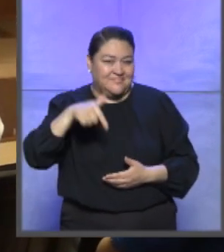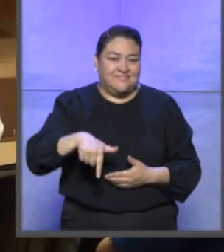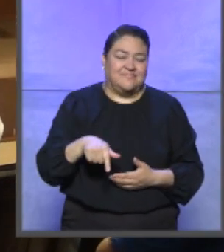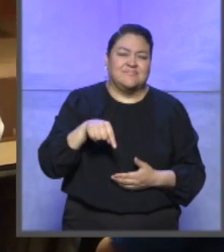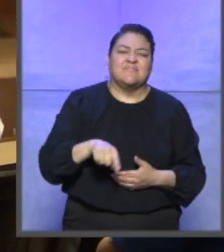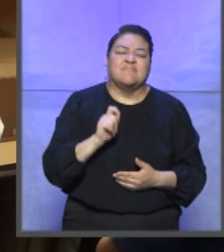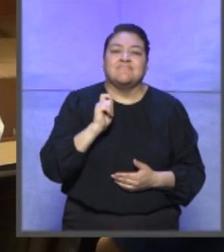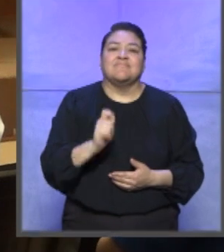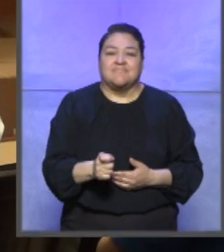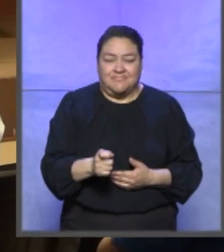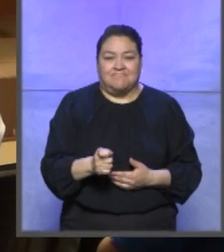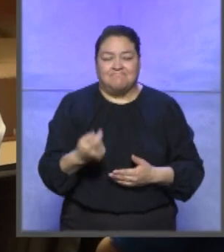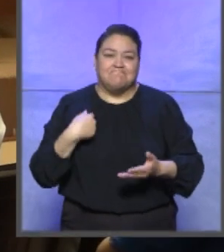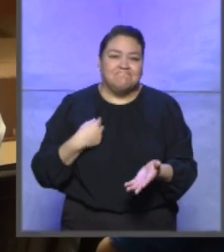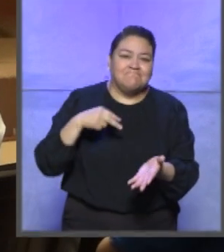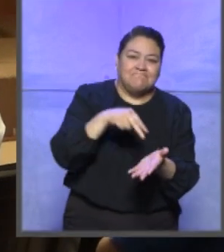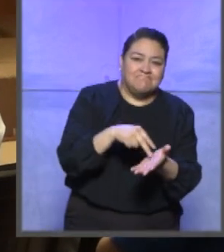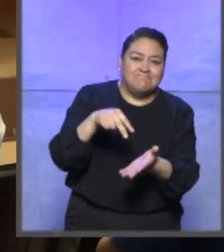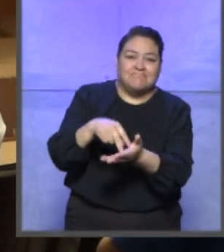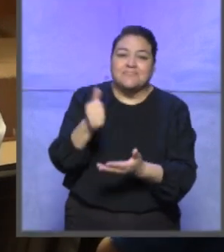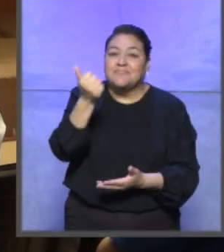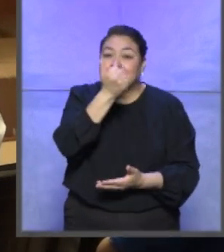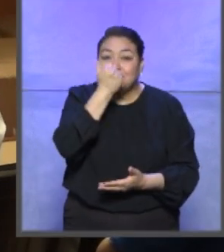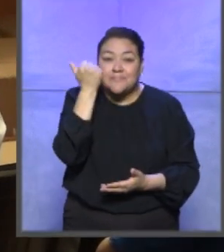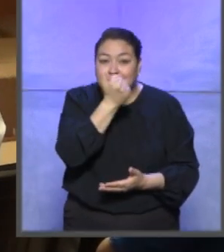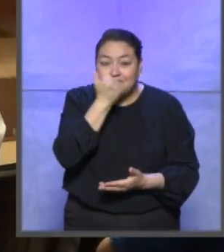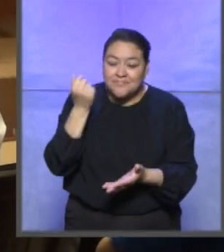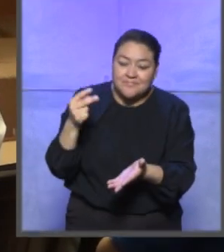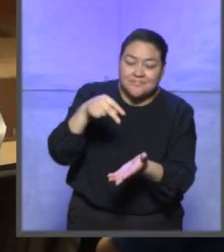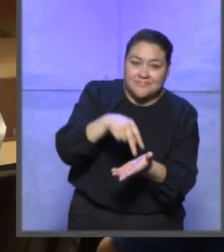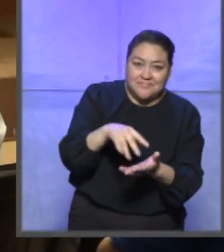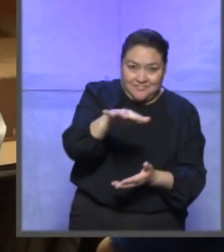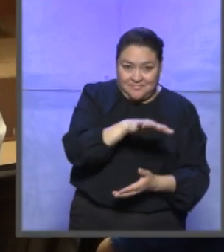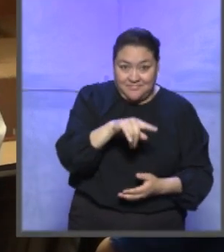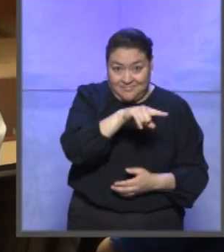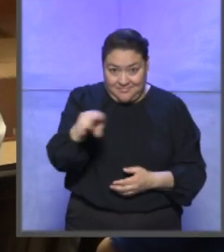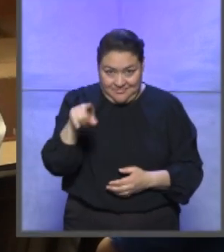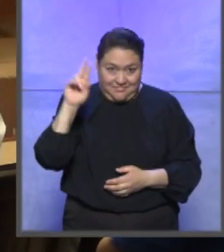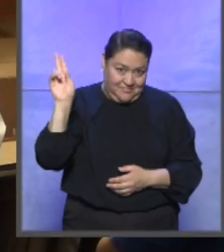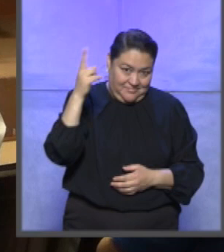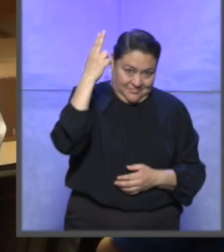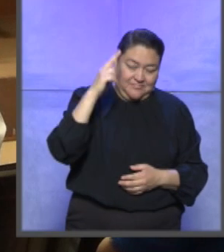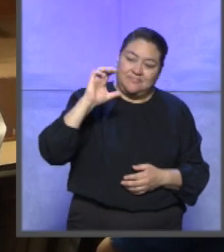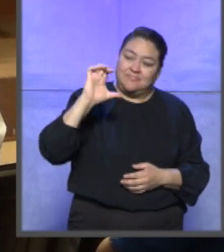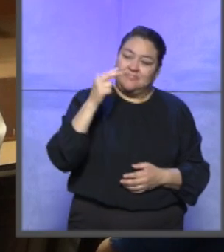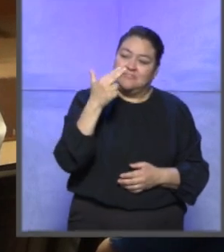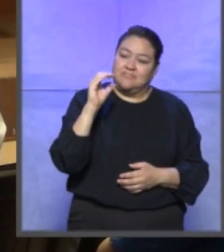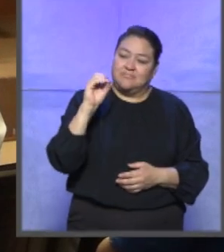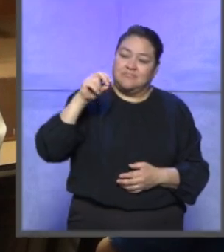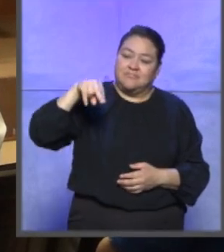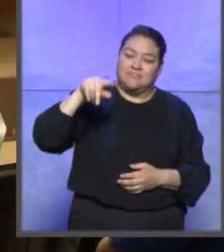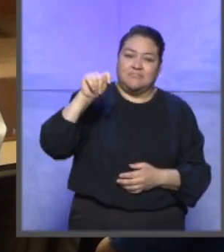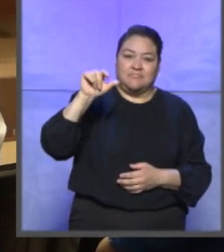donde contaremos con la participación de estudiantes de la Universidad Popular de La